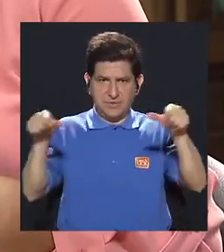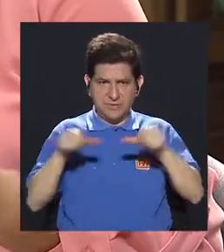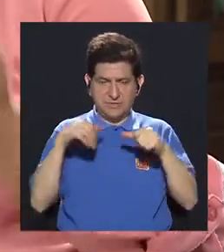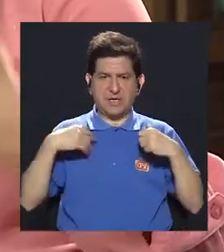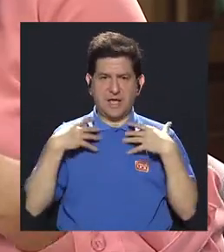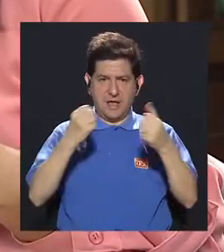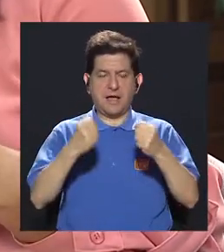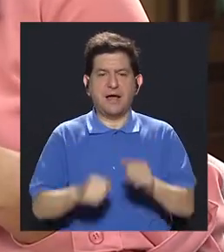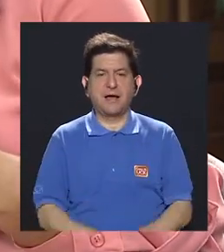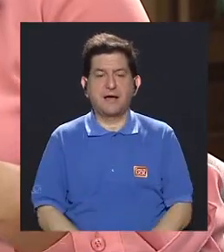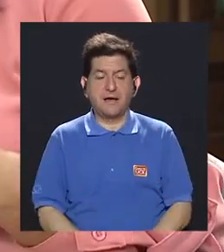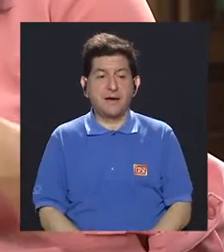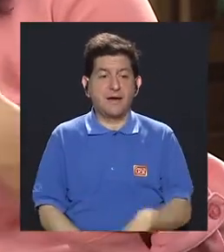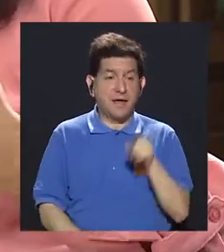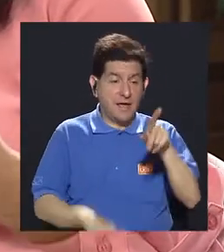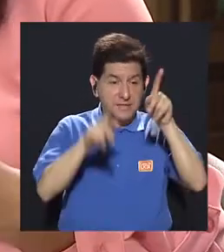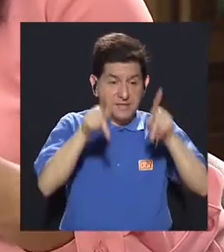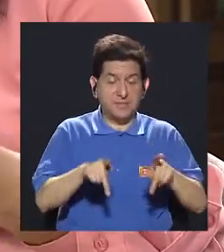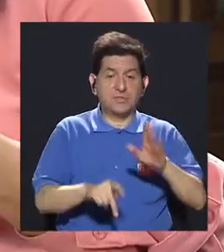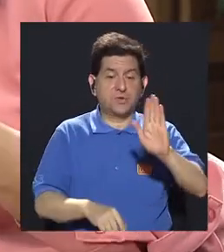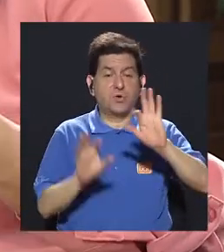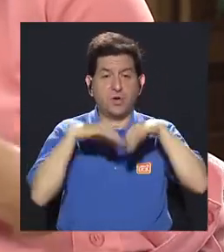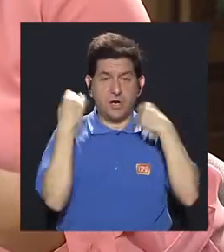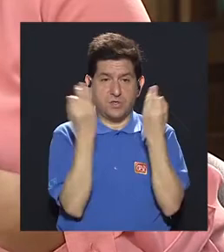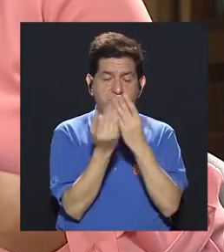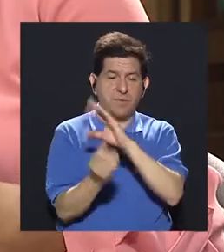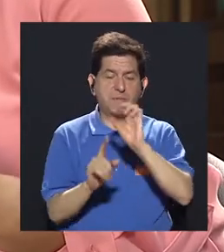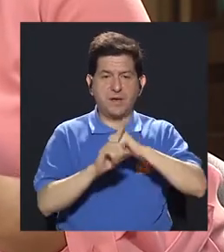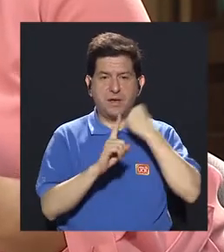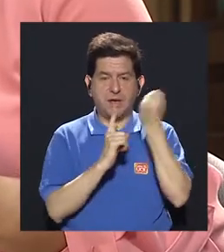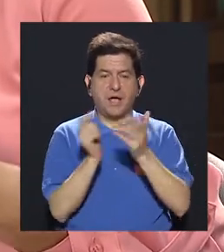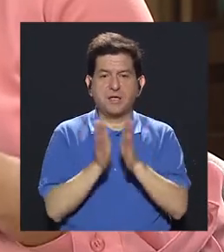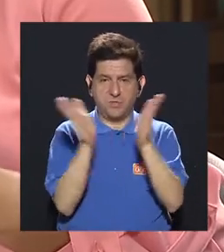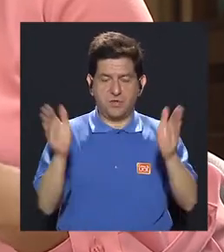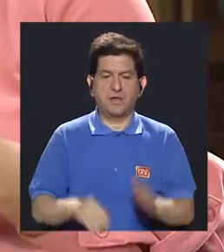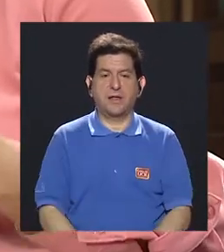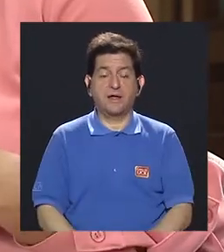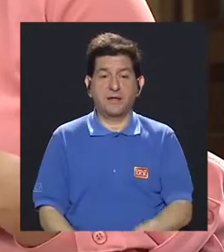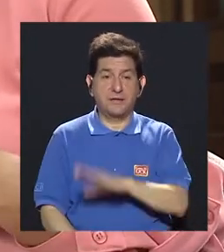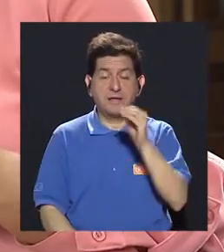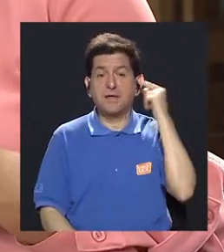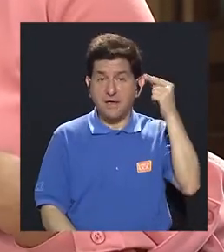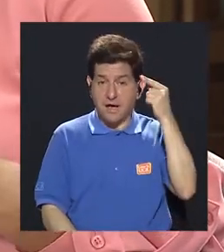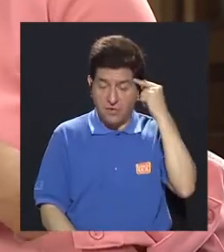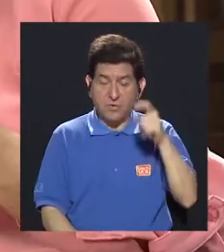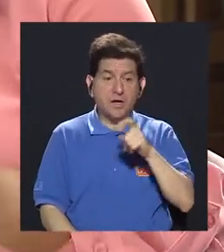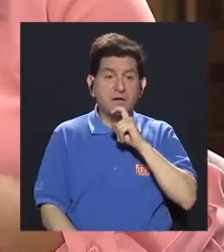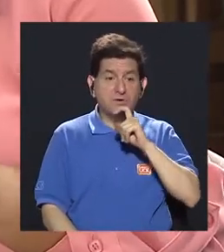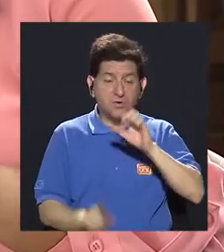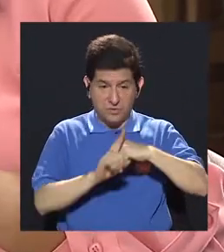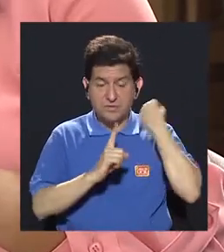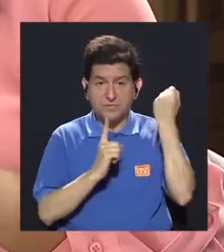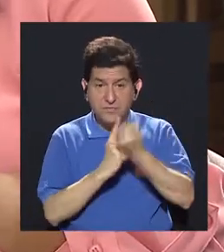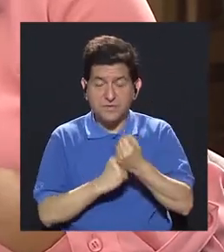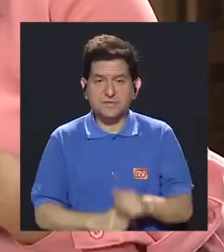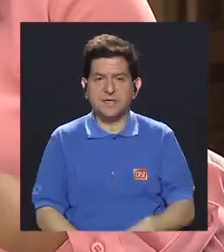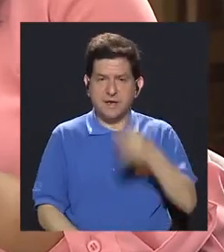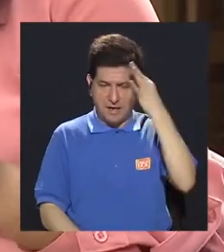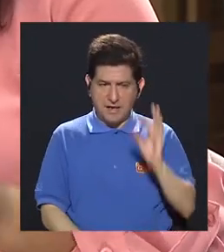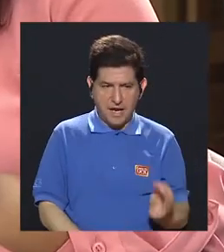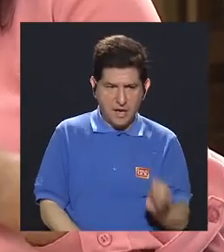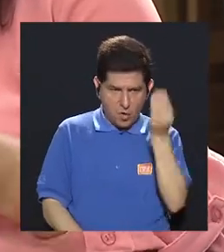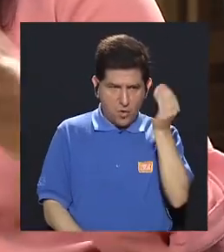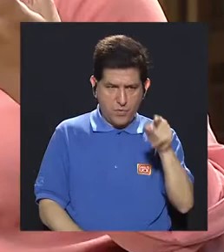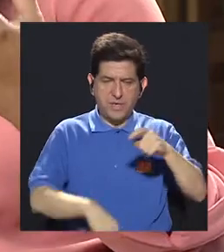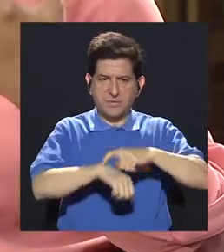¿verdad? Tanto para la persona como para su familia, como para la sociedad en general, el Estado y demás. Entonces, creemos que los chicos